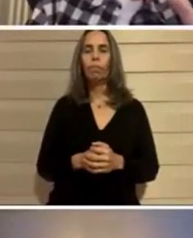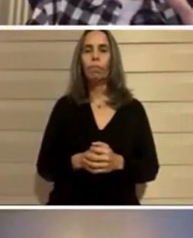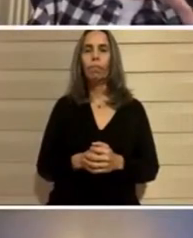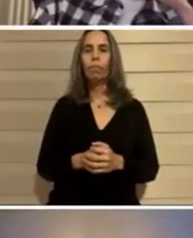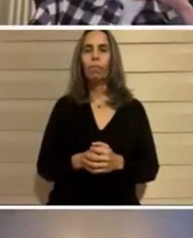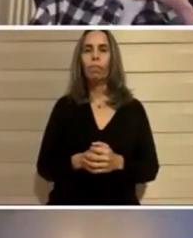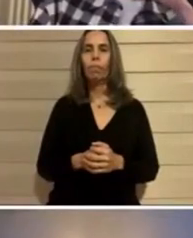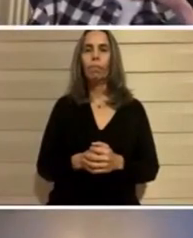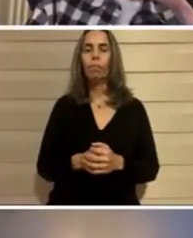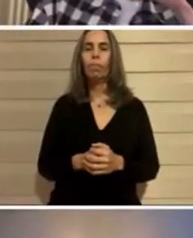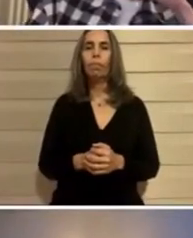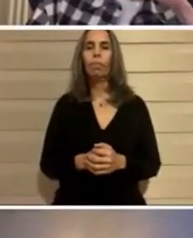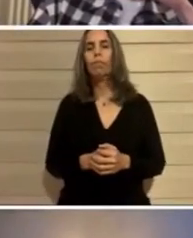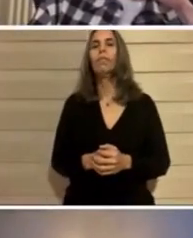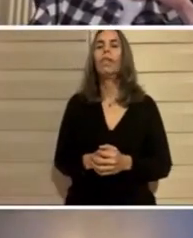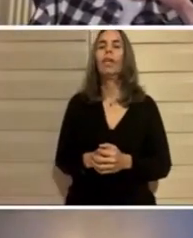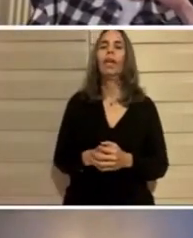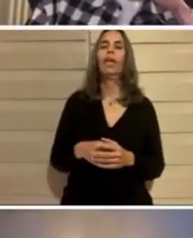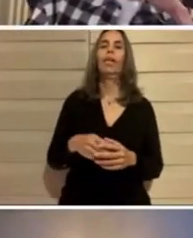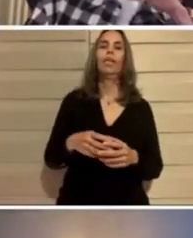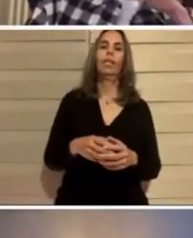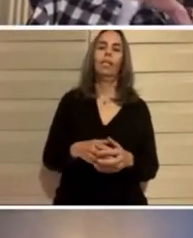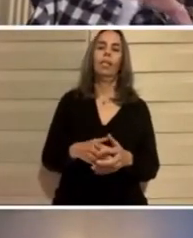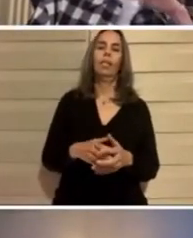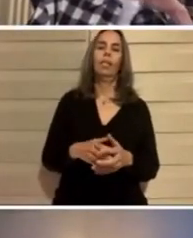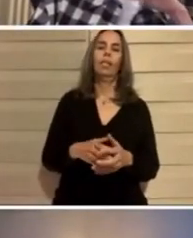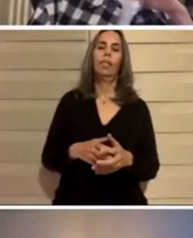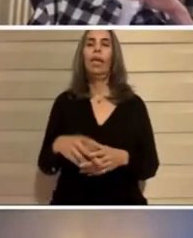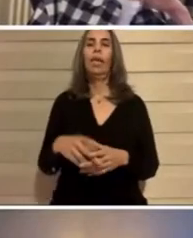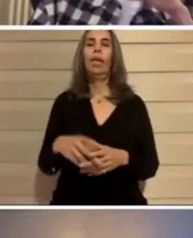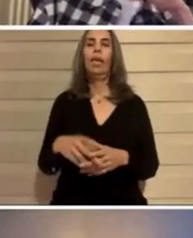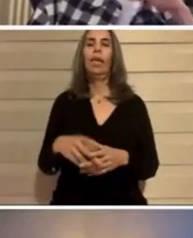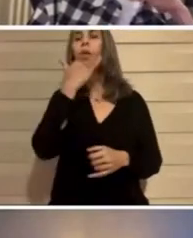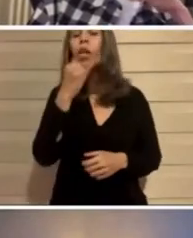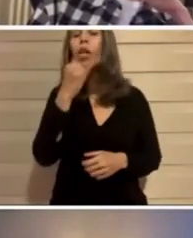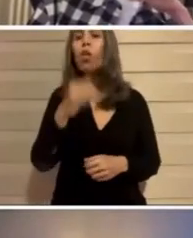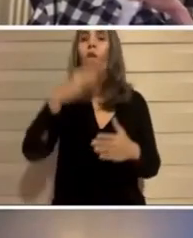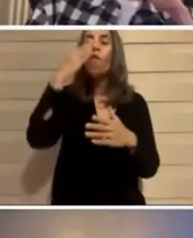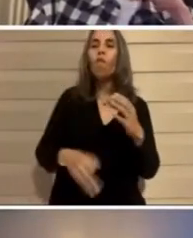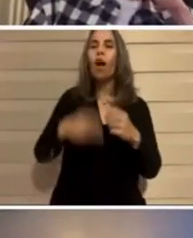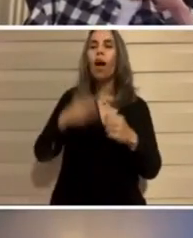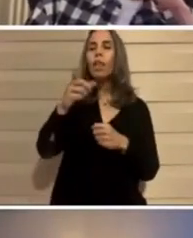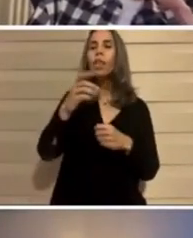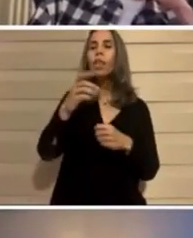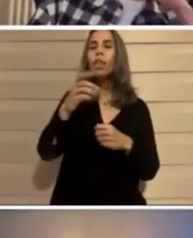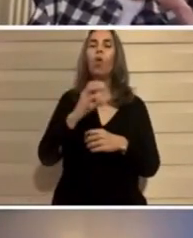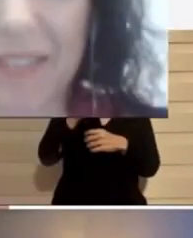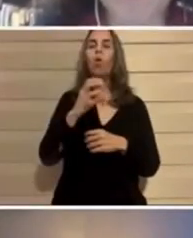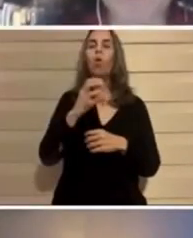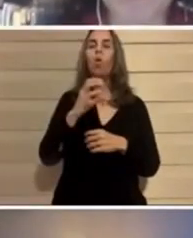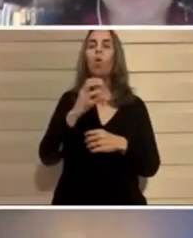un comentario más de una de nuestras panelistas. Linda Uruchurtu quería compartirnos algo más. Adelante.